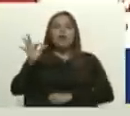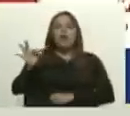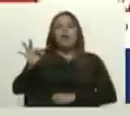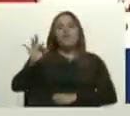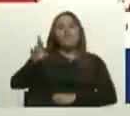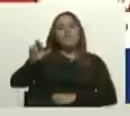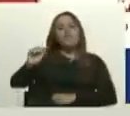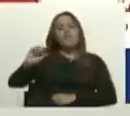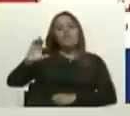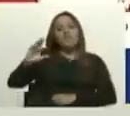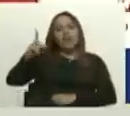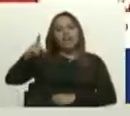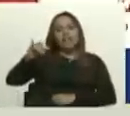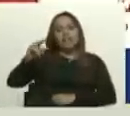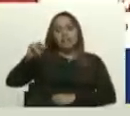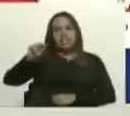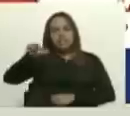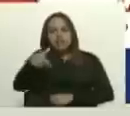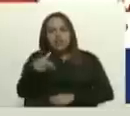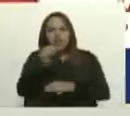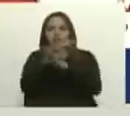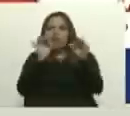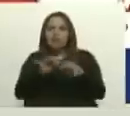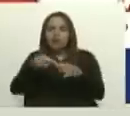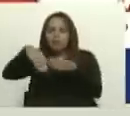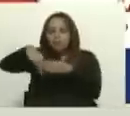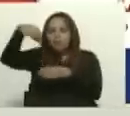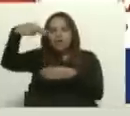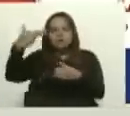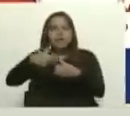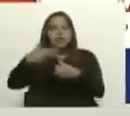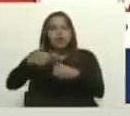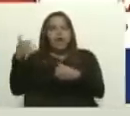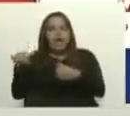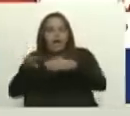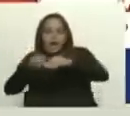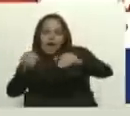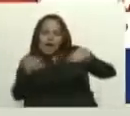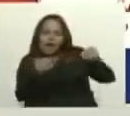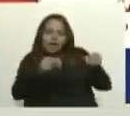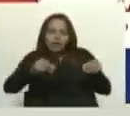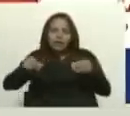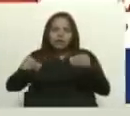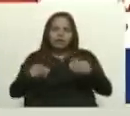de extracción de petróleo que está en las arenas.